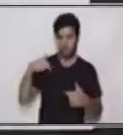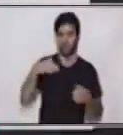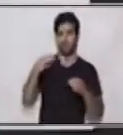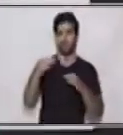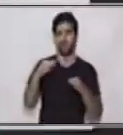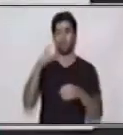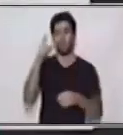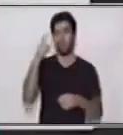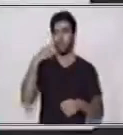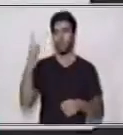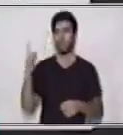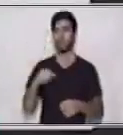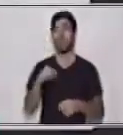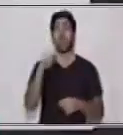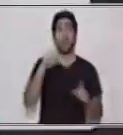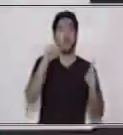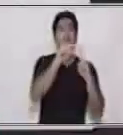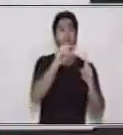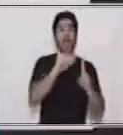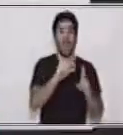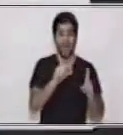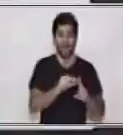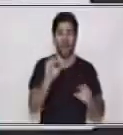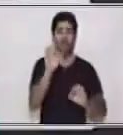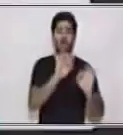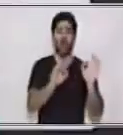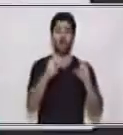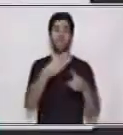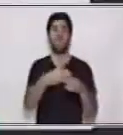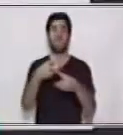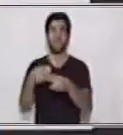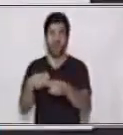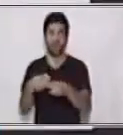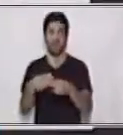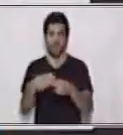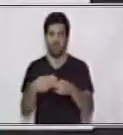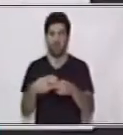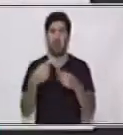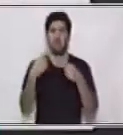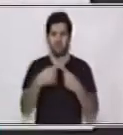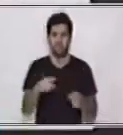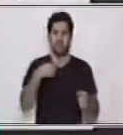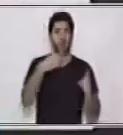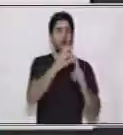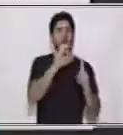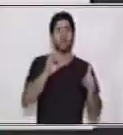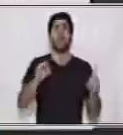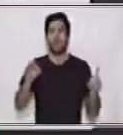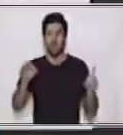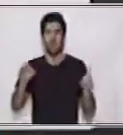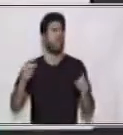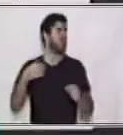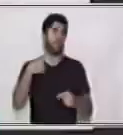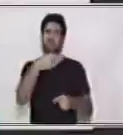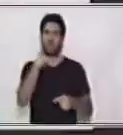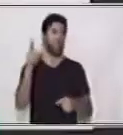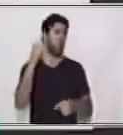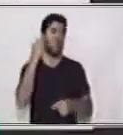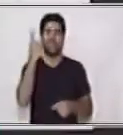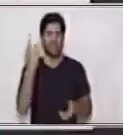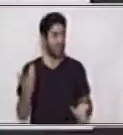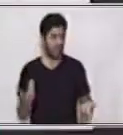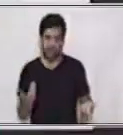La paradoja son palabras o frases que expresan completa contradicción. Van